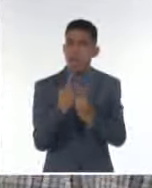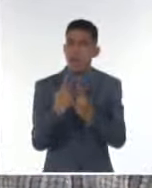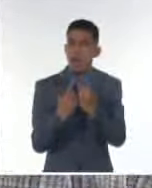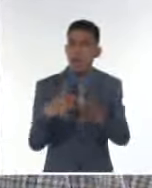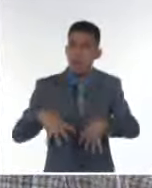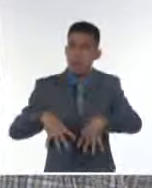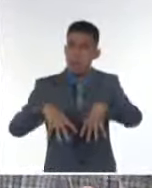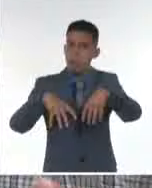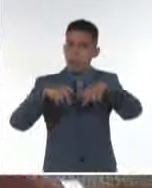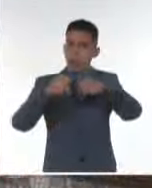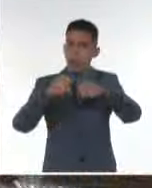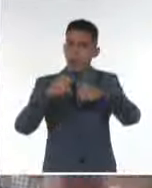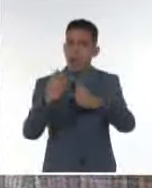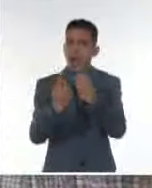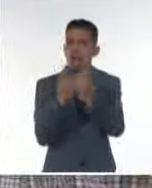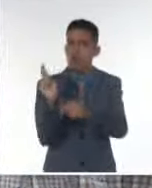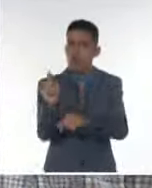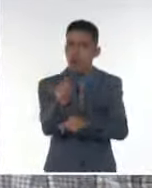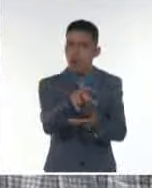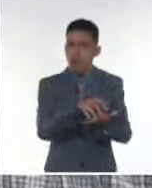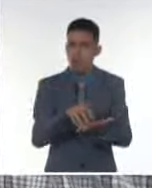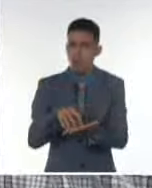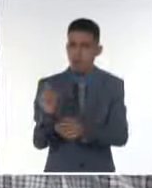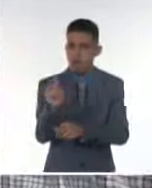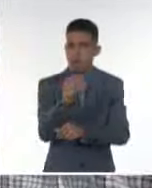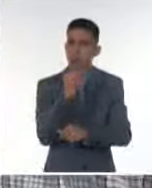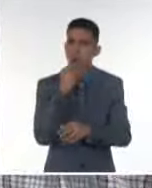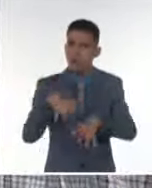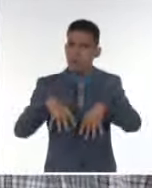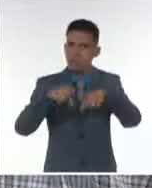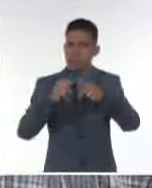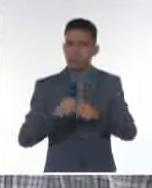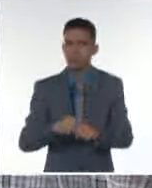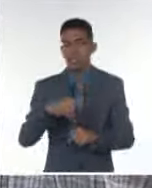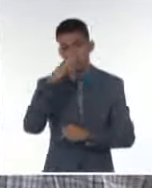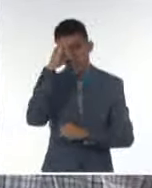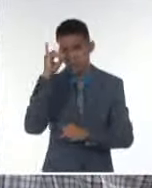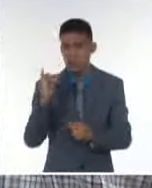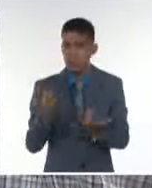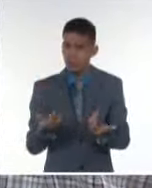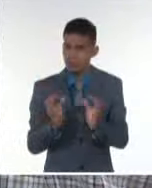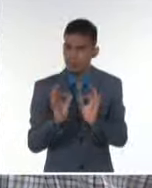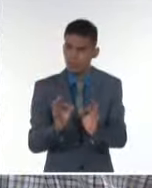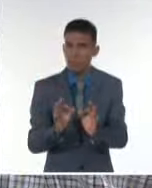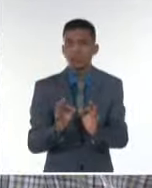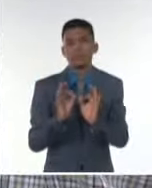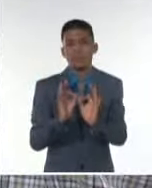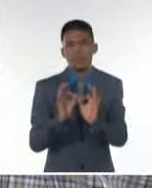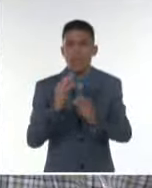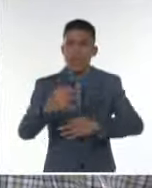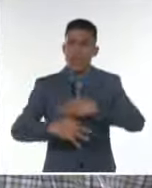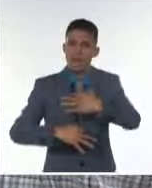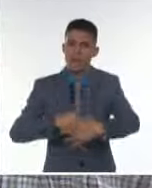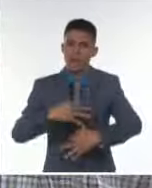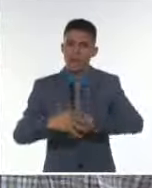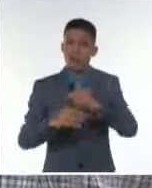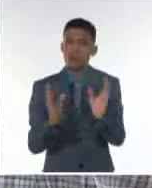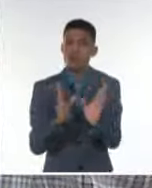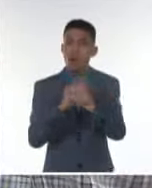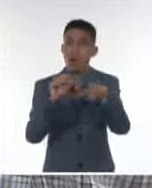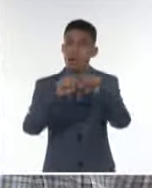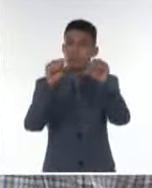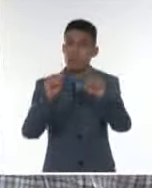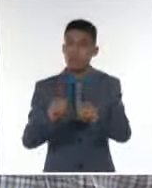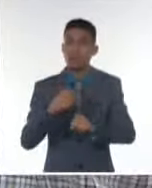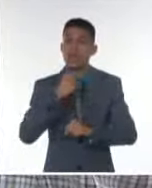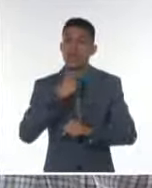en determinados lugares? ¿Por qué causas? Sí, siempre explicamos que esto que no hay afectación al servicio por déficit y capacidad